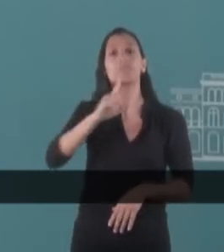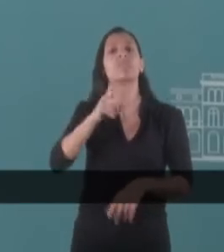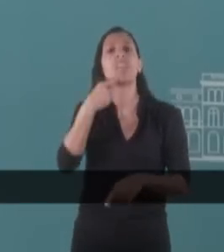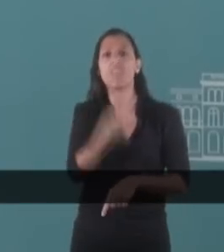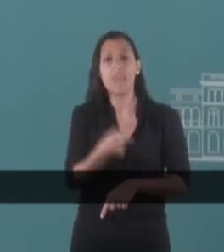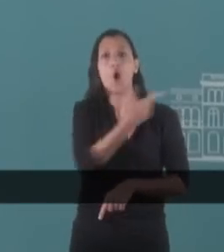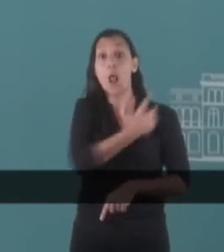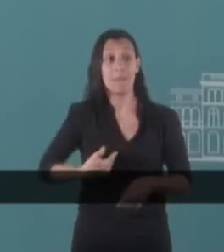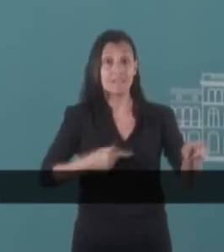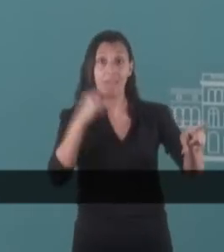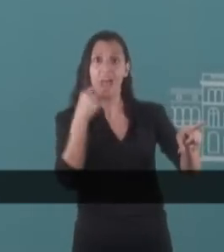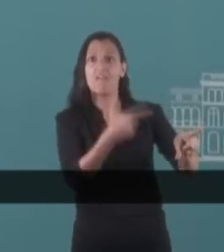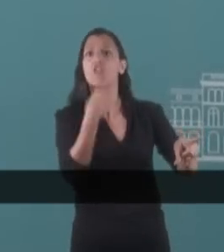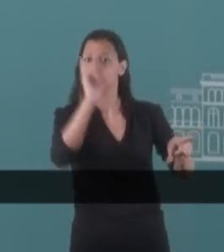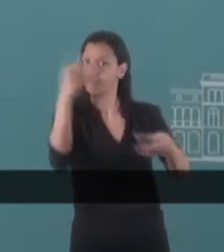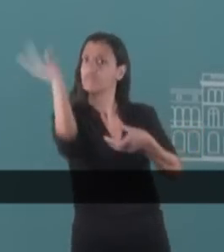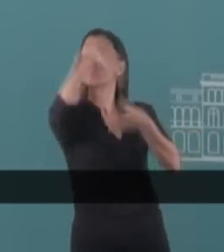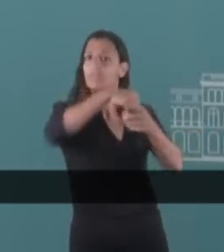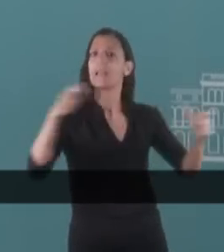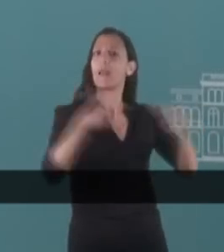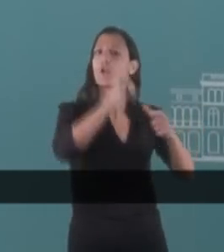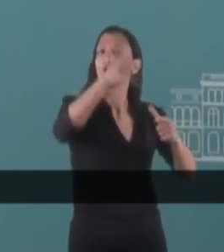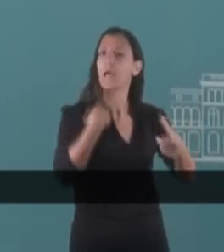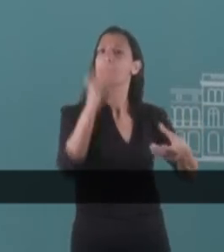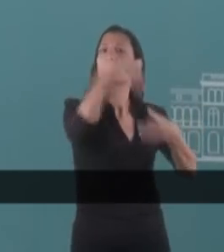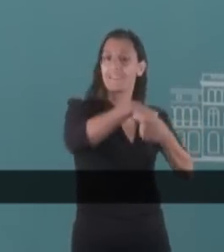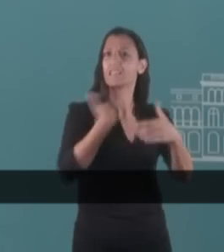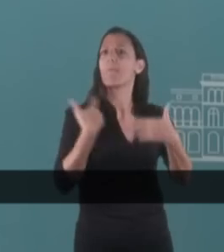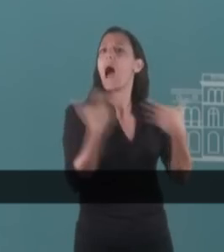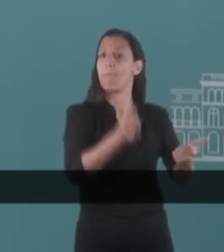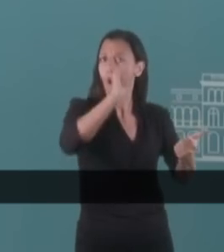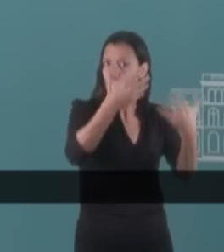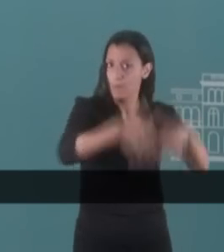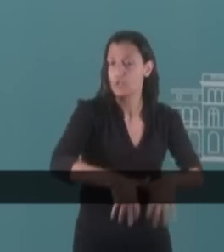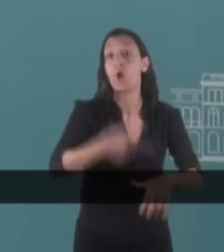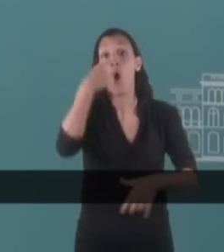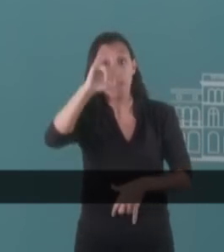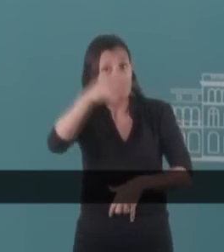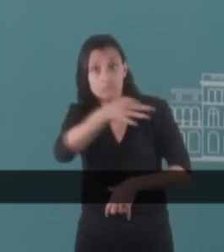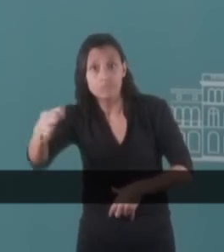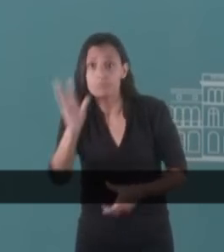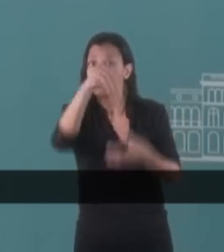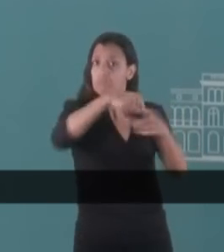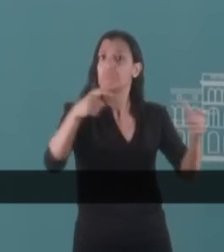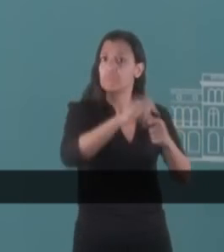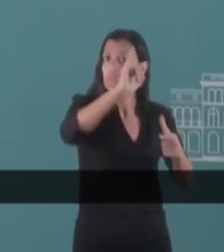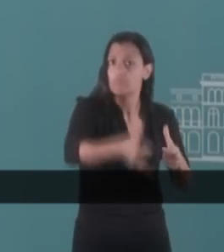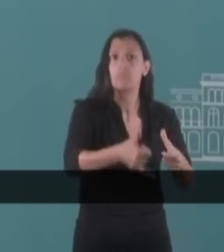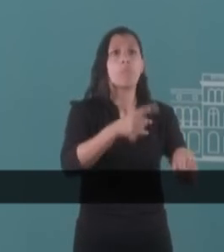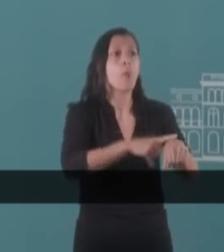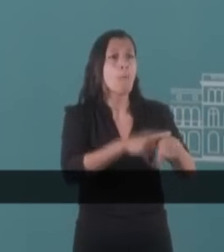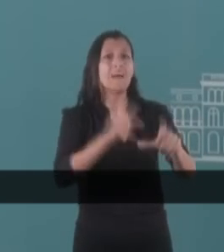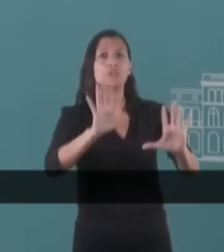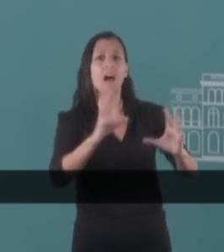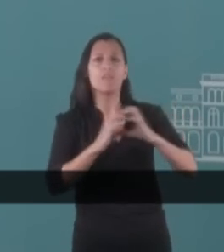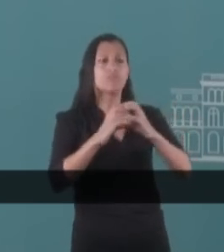adelantó al presidente de la Nación que iba a participar de la reunión y que iba a apoyar el proyecto. Participó de la reunión. En ningún momento durante toda la reunión, en la cual